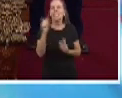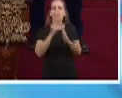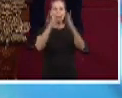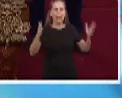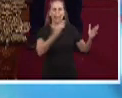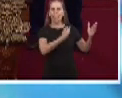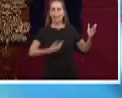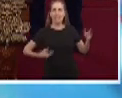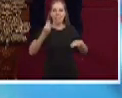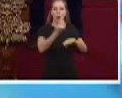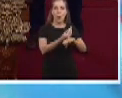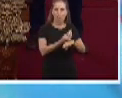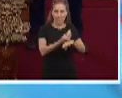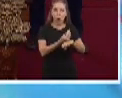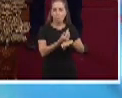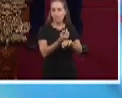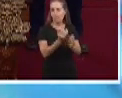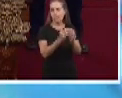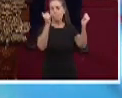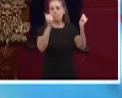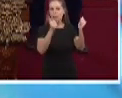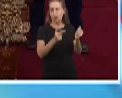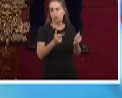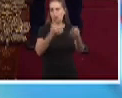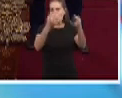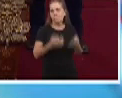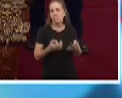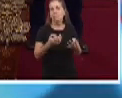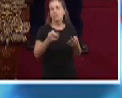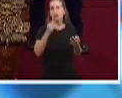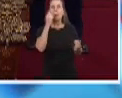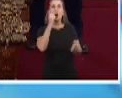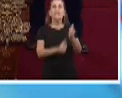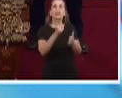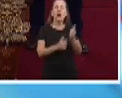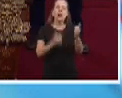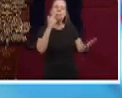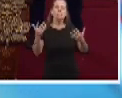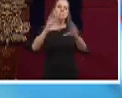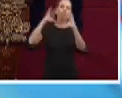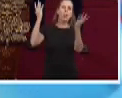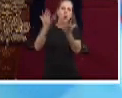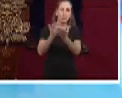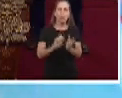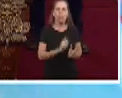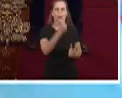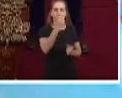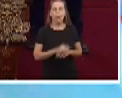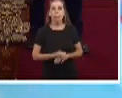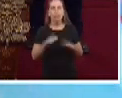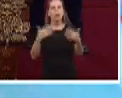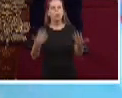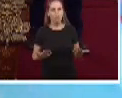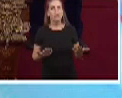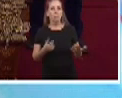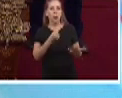a invertir, cuando vos compras otra máquina porque necesitas hacer más pastas. Entonces, lo que hoy se está planteando es cuando la economía se comienza a recuperar lo que